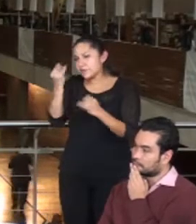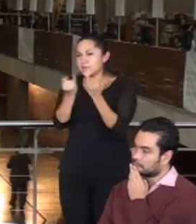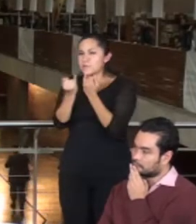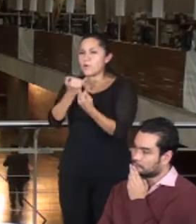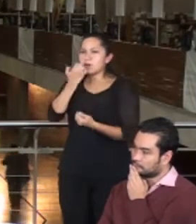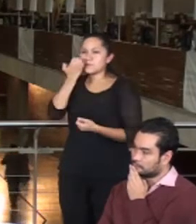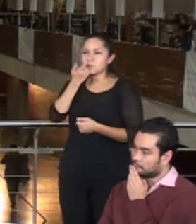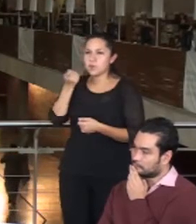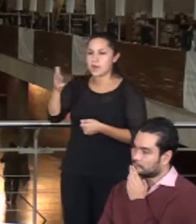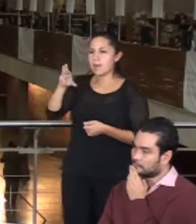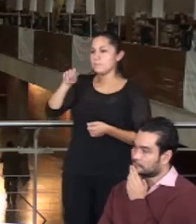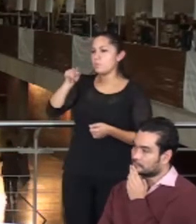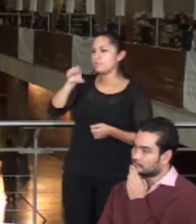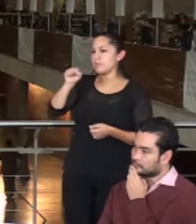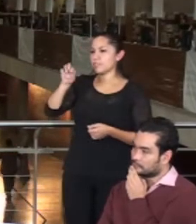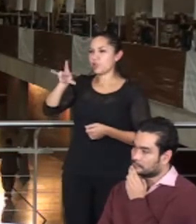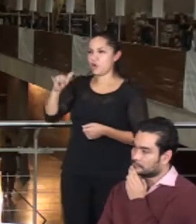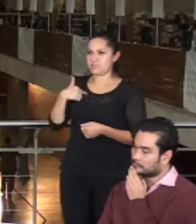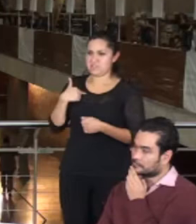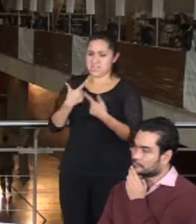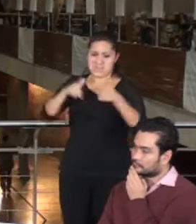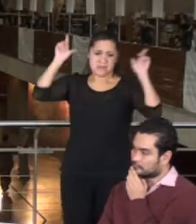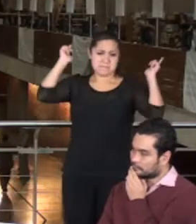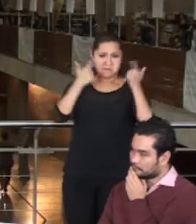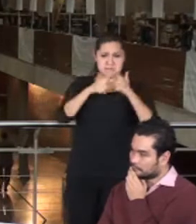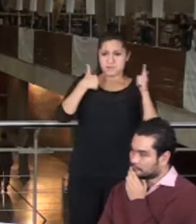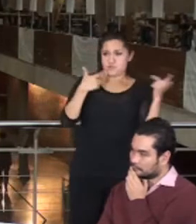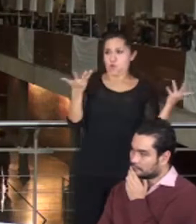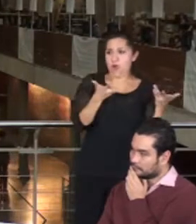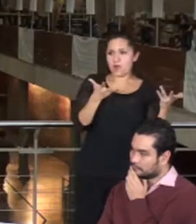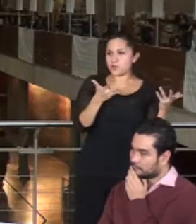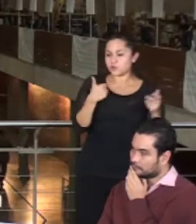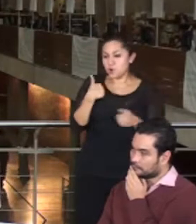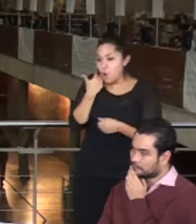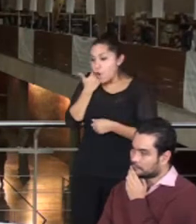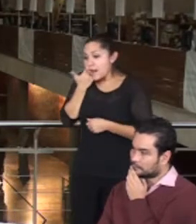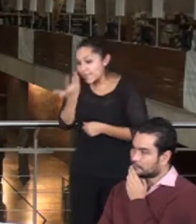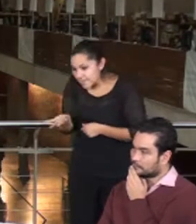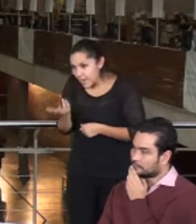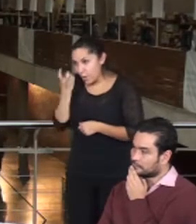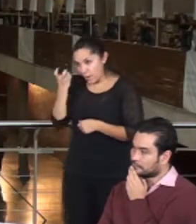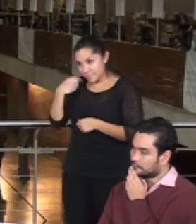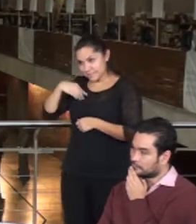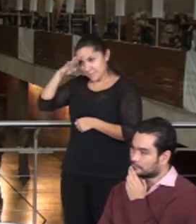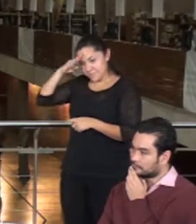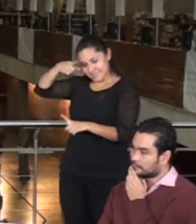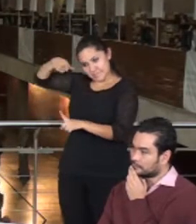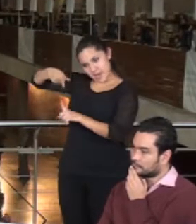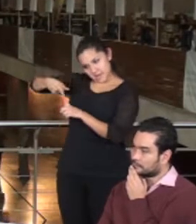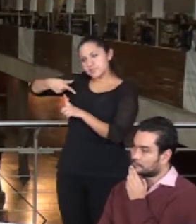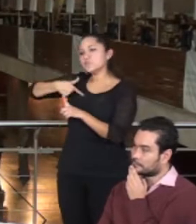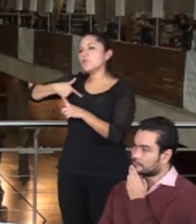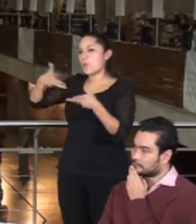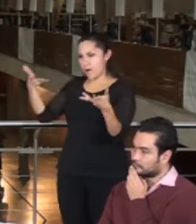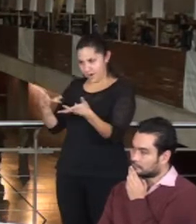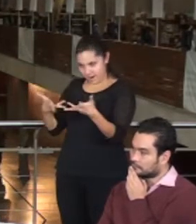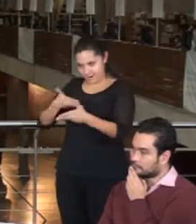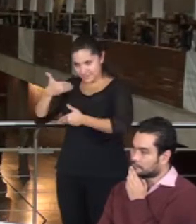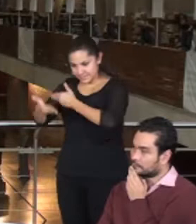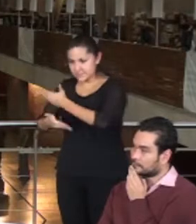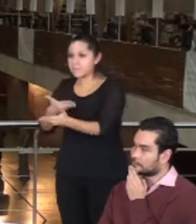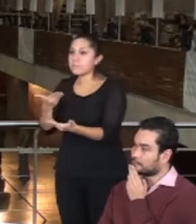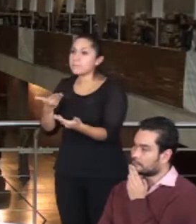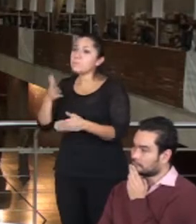no hacer lo que queremos sino querer lo que hacemos tengo que reconocer que algunas de esas lecciones las